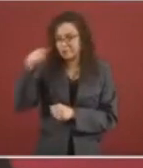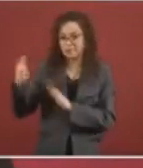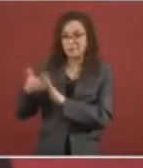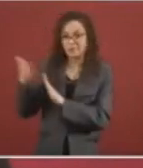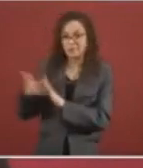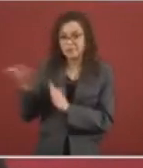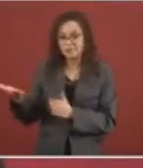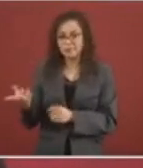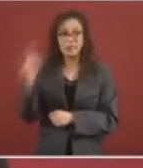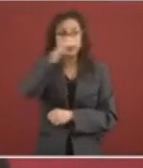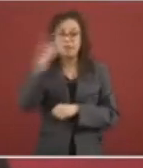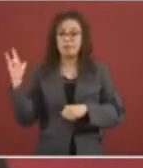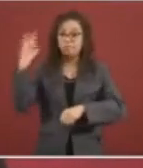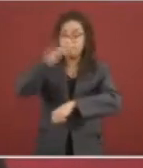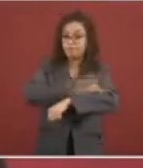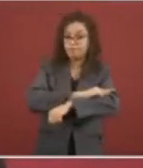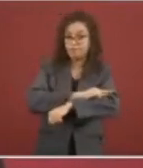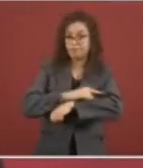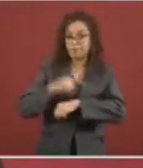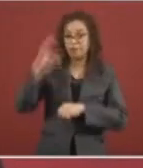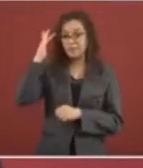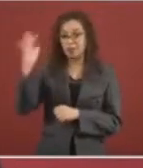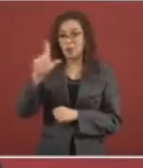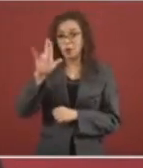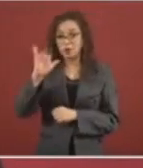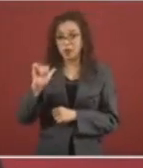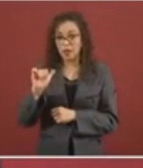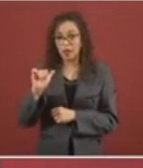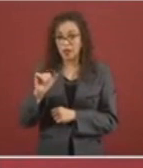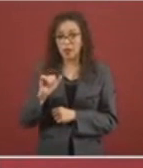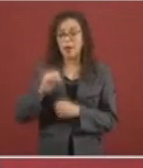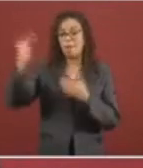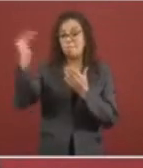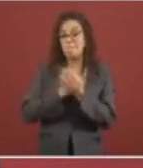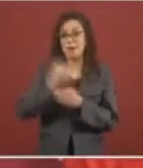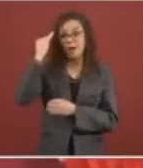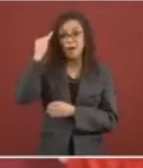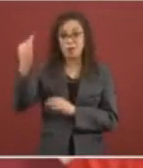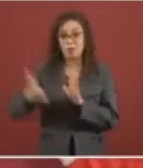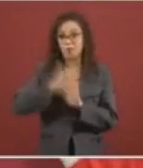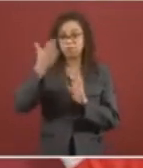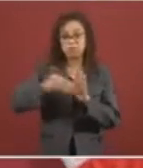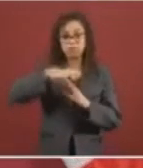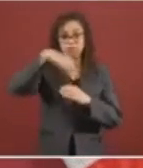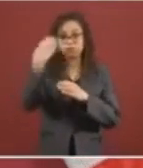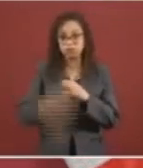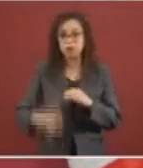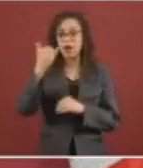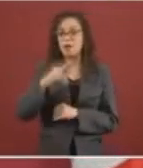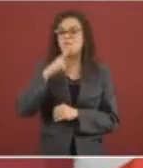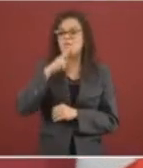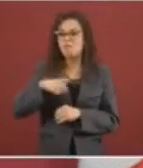Santa Lucía, que lo vamos a terminar en menos tiempo y con mejor